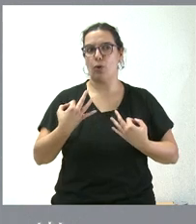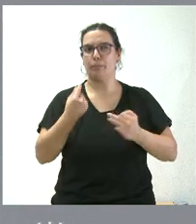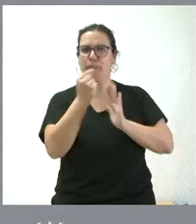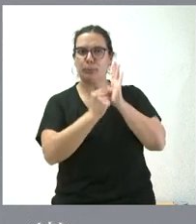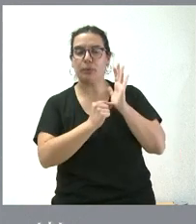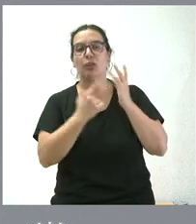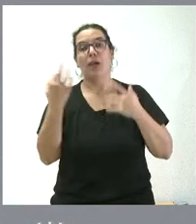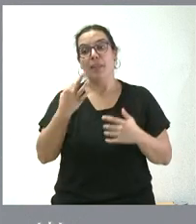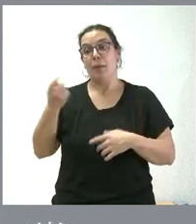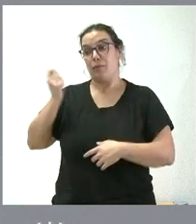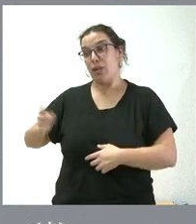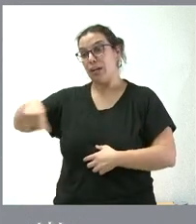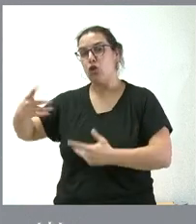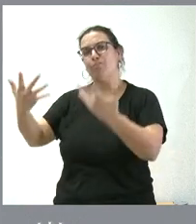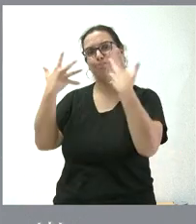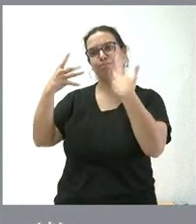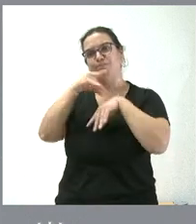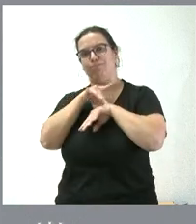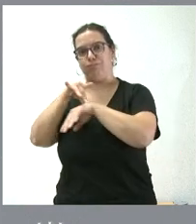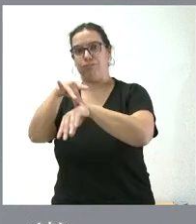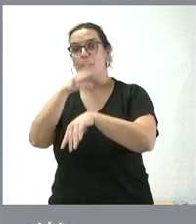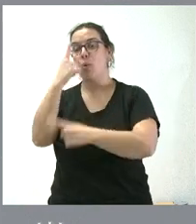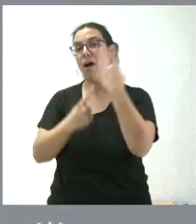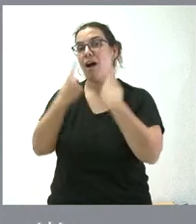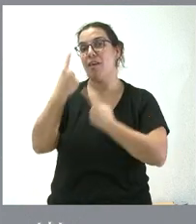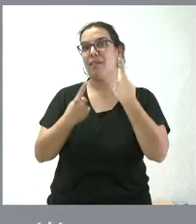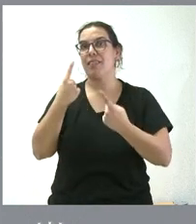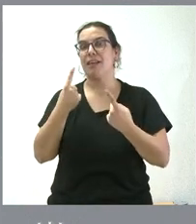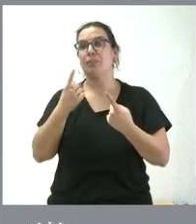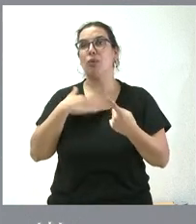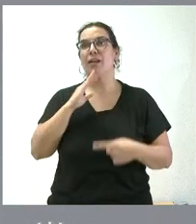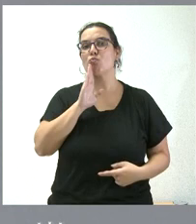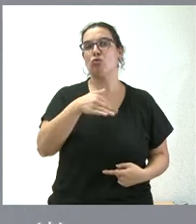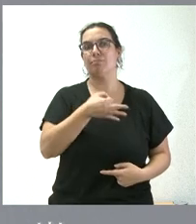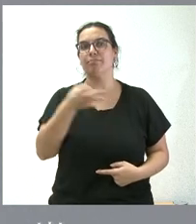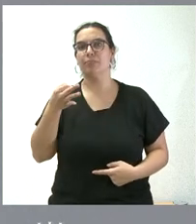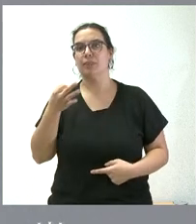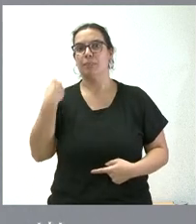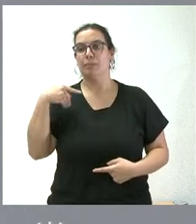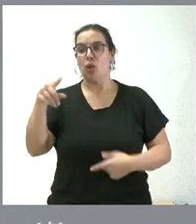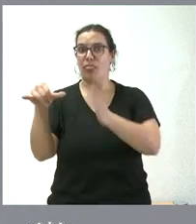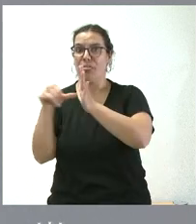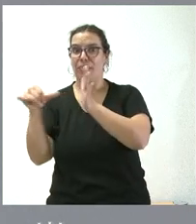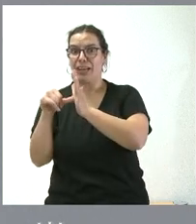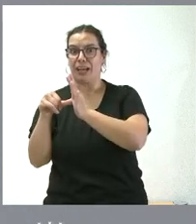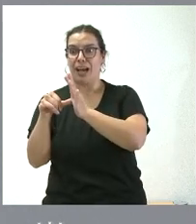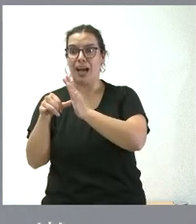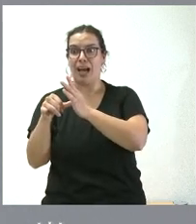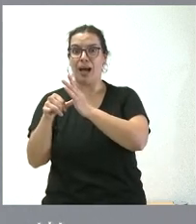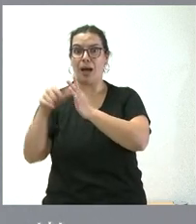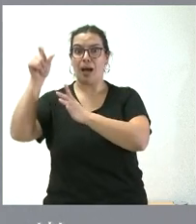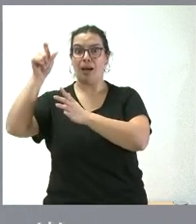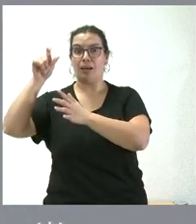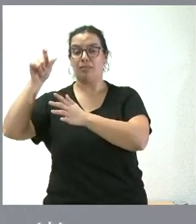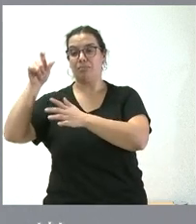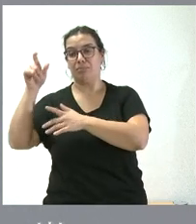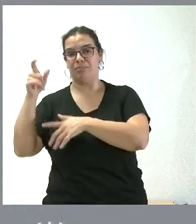asesorar por profesionales porque a veces en esas circunstancias pues no siempre lo más adecuado es la cercanía entre la víctima y el agresor y